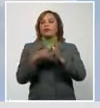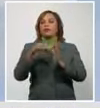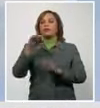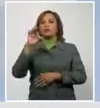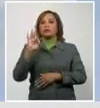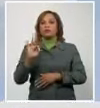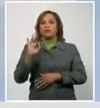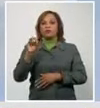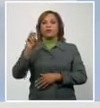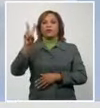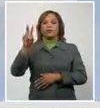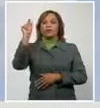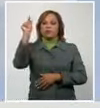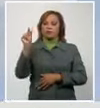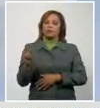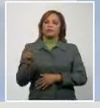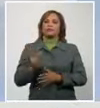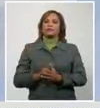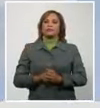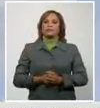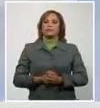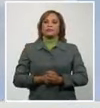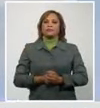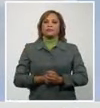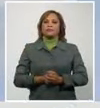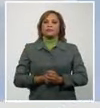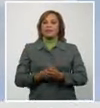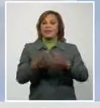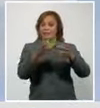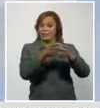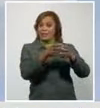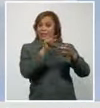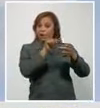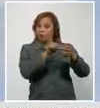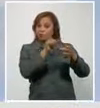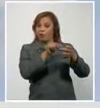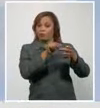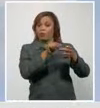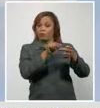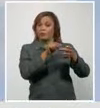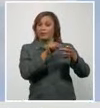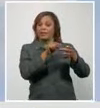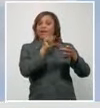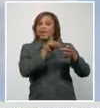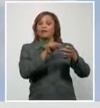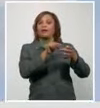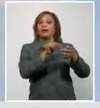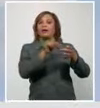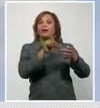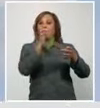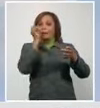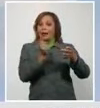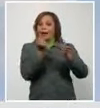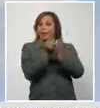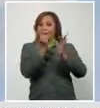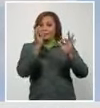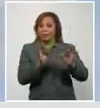2.802 personas. De esas personas, estamos hablando de casos activos,